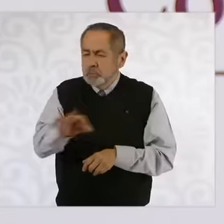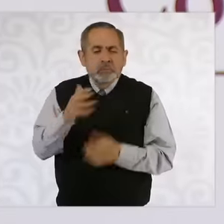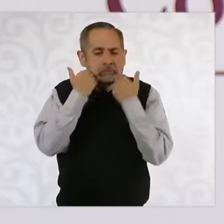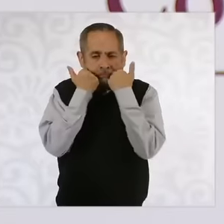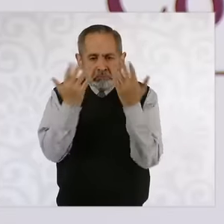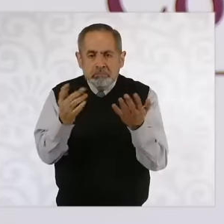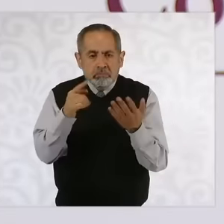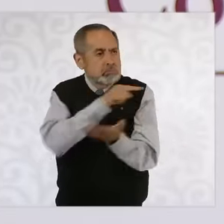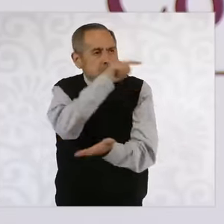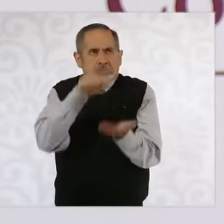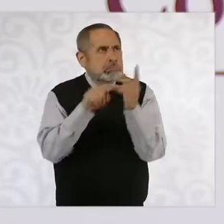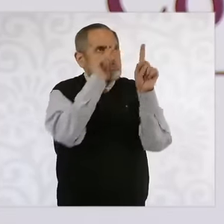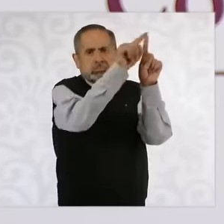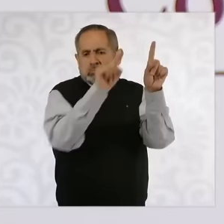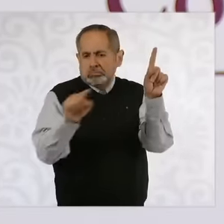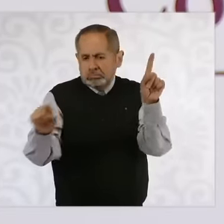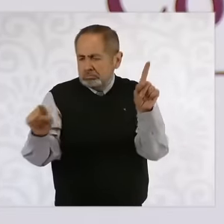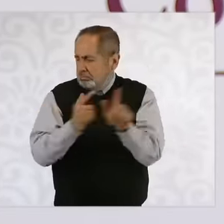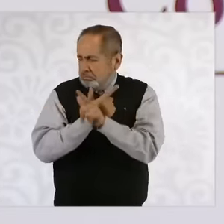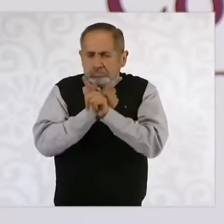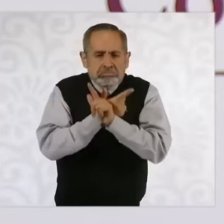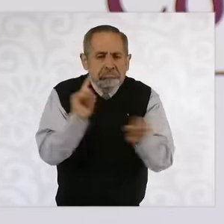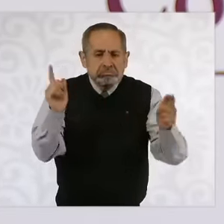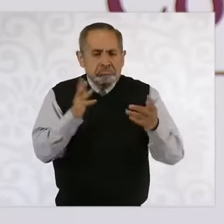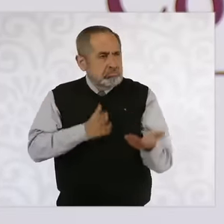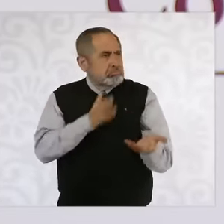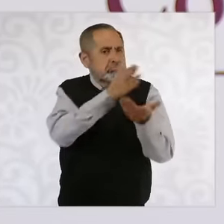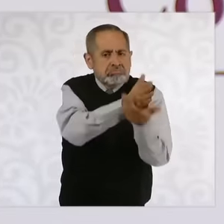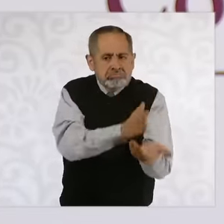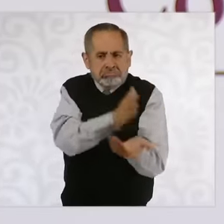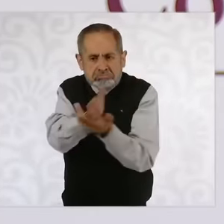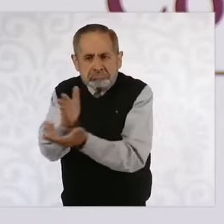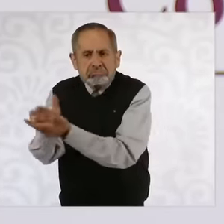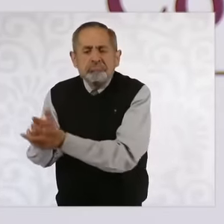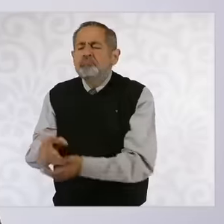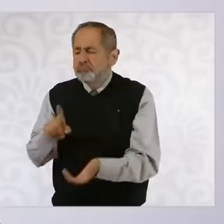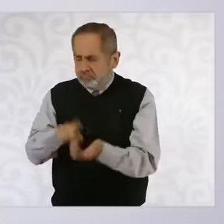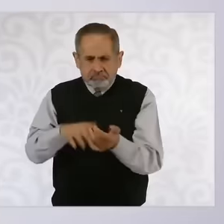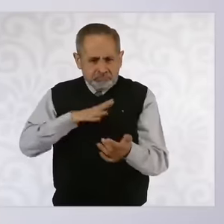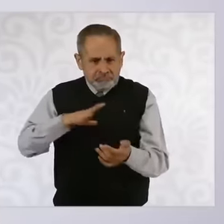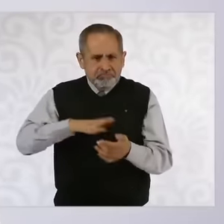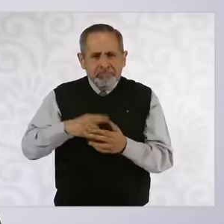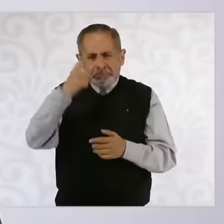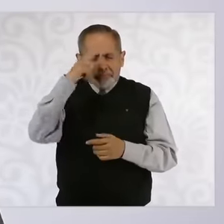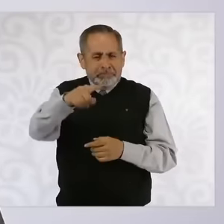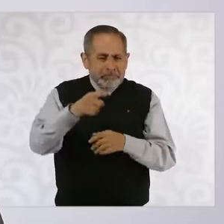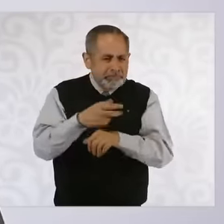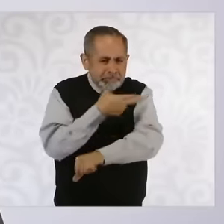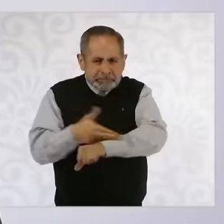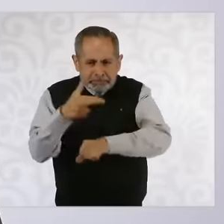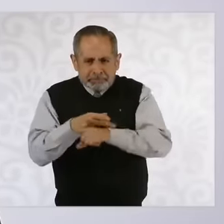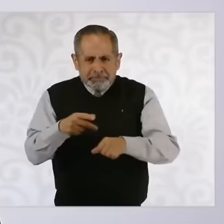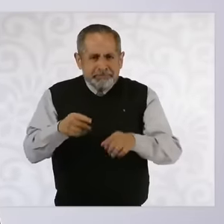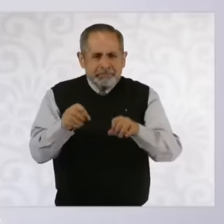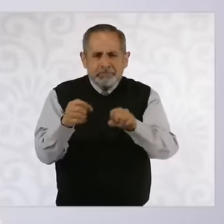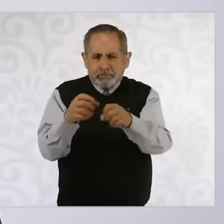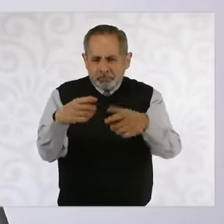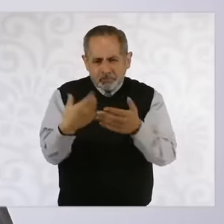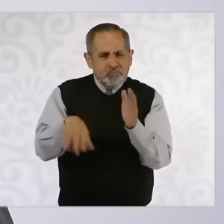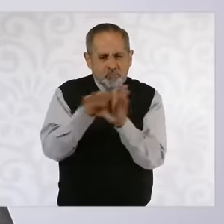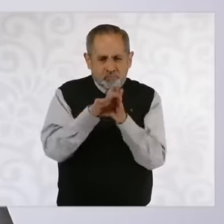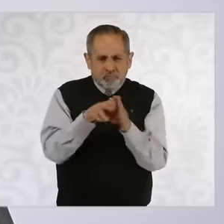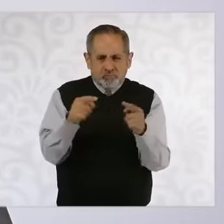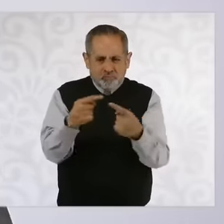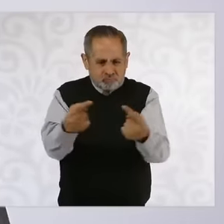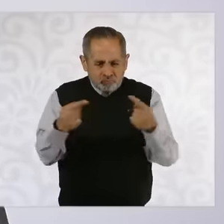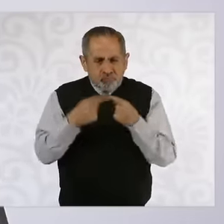de la República. Hay un número de salas de hemodinamia superior a